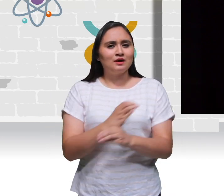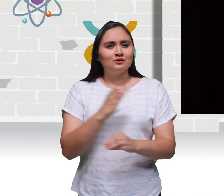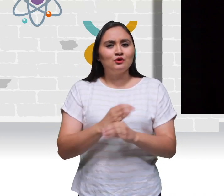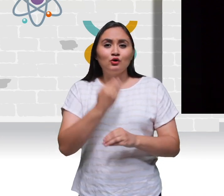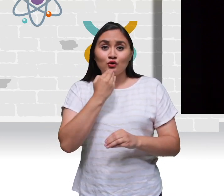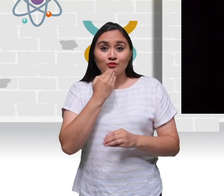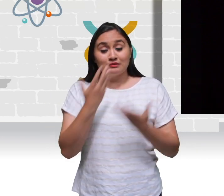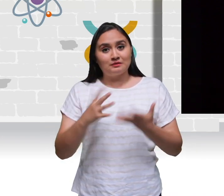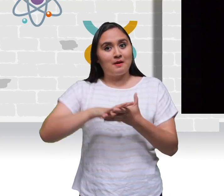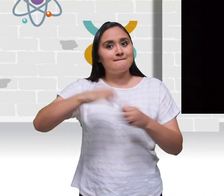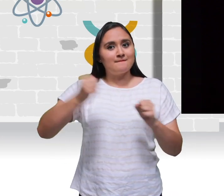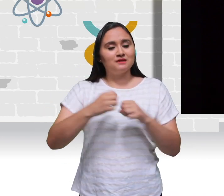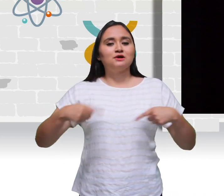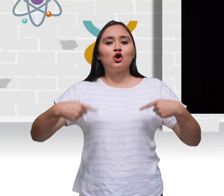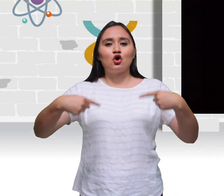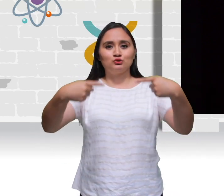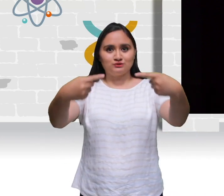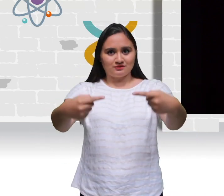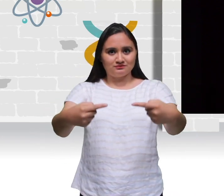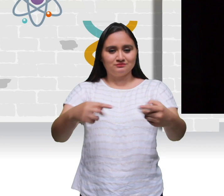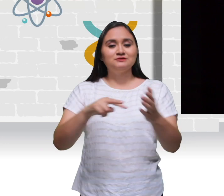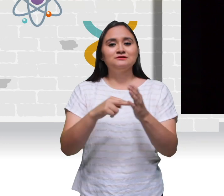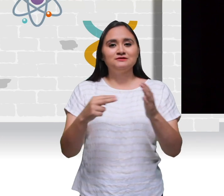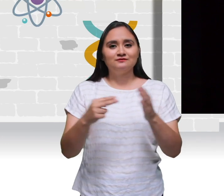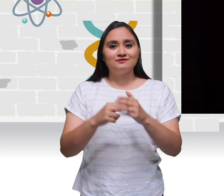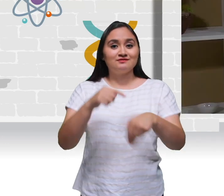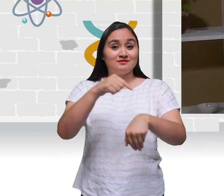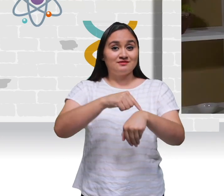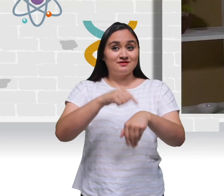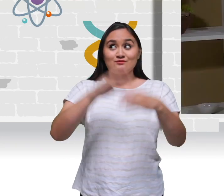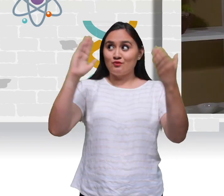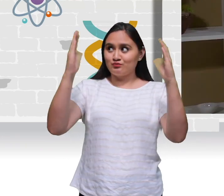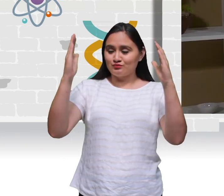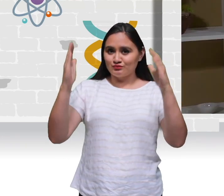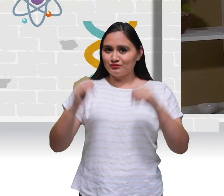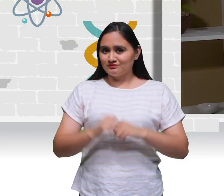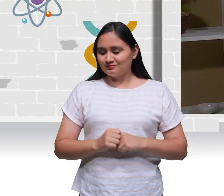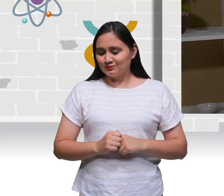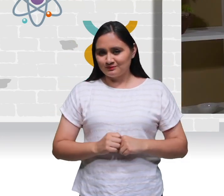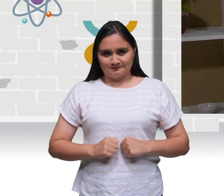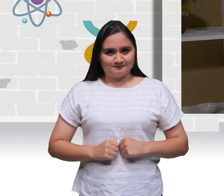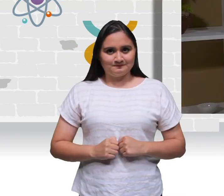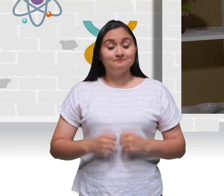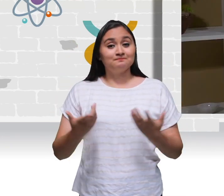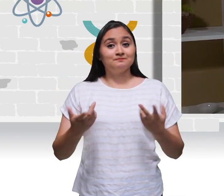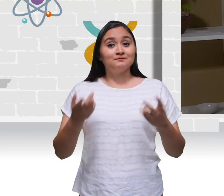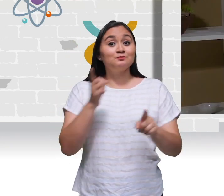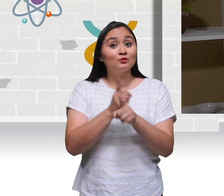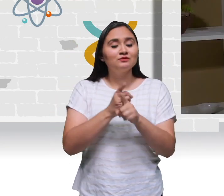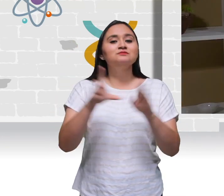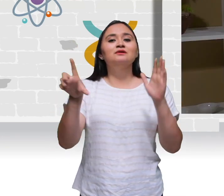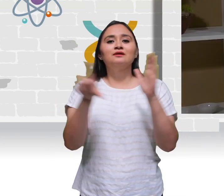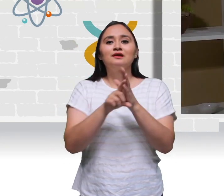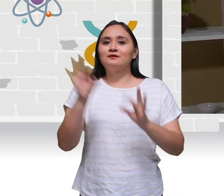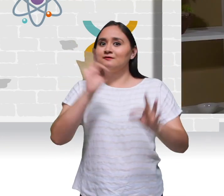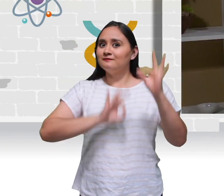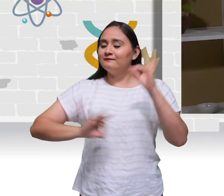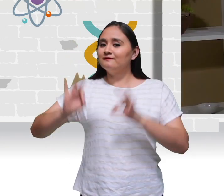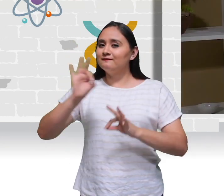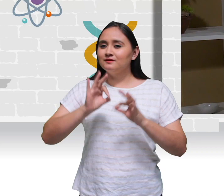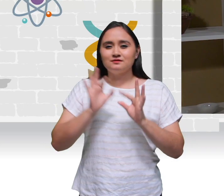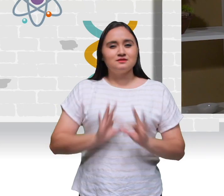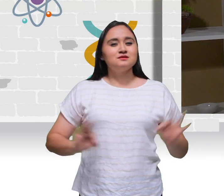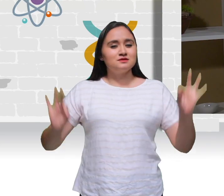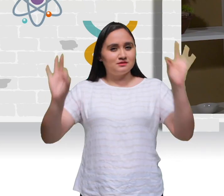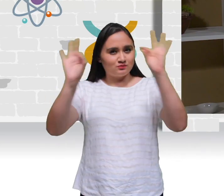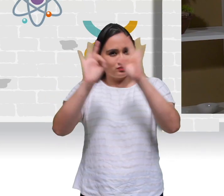es constante, es decir, cuando no varía en el tiempo. Las leyes de Newton son de vital importancia dentro de la física. Marcan